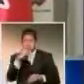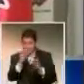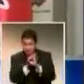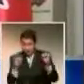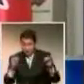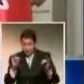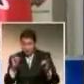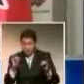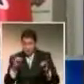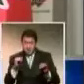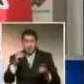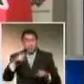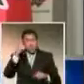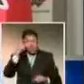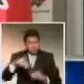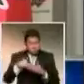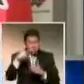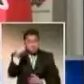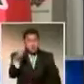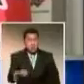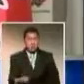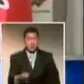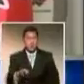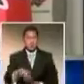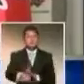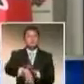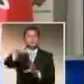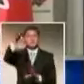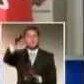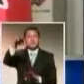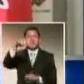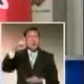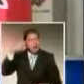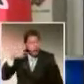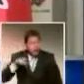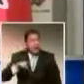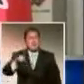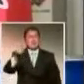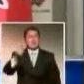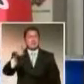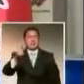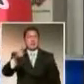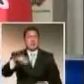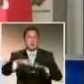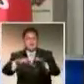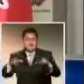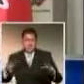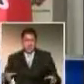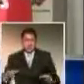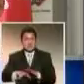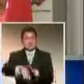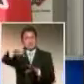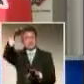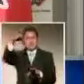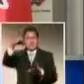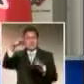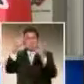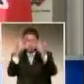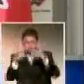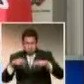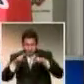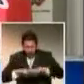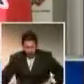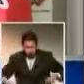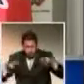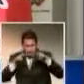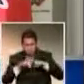final vamos a hacer a los días siguientes un sorteo entre aquellos mesas sorteadas para hacer